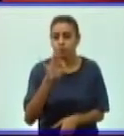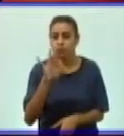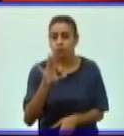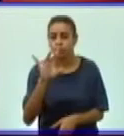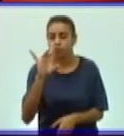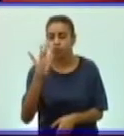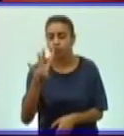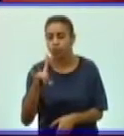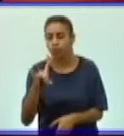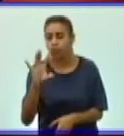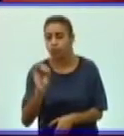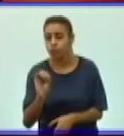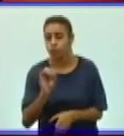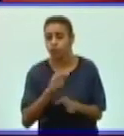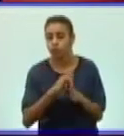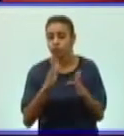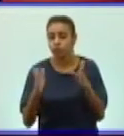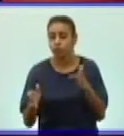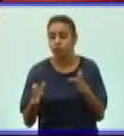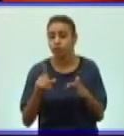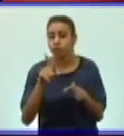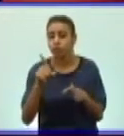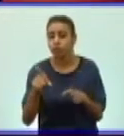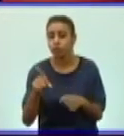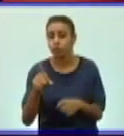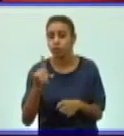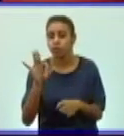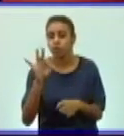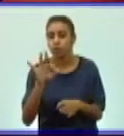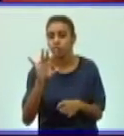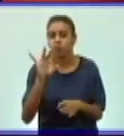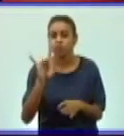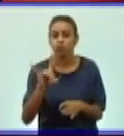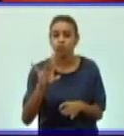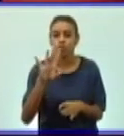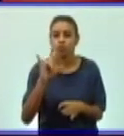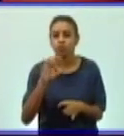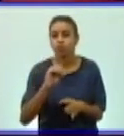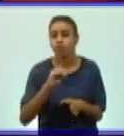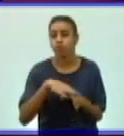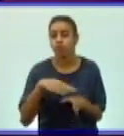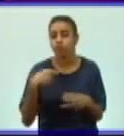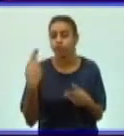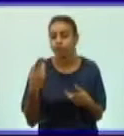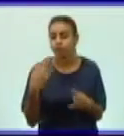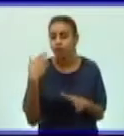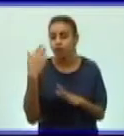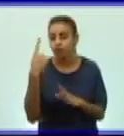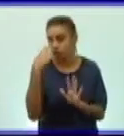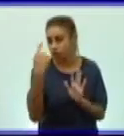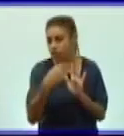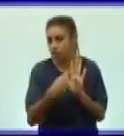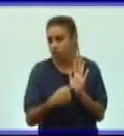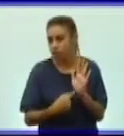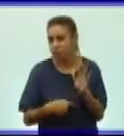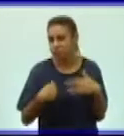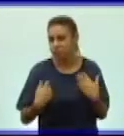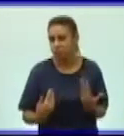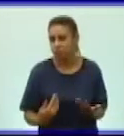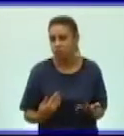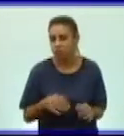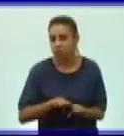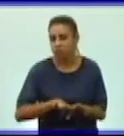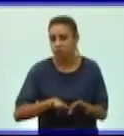que veamos el siguiente tema. Causa del derrumbe del socialismo en la URSS. Ese es el tema que nos ocupa en el encuentro de hoy.